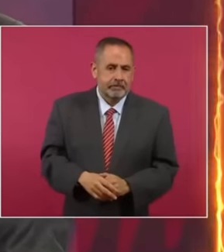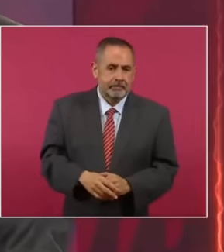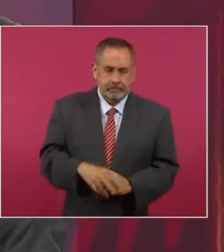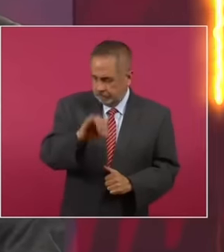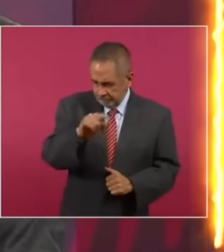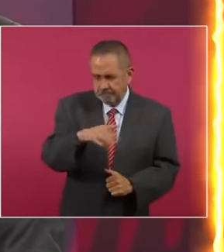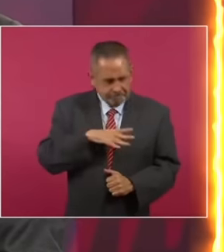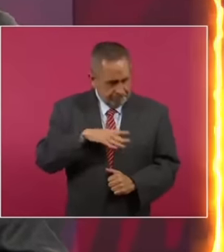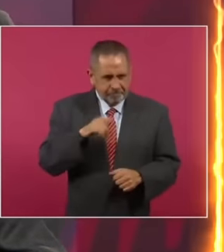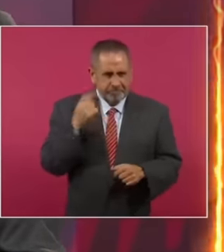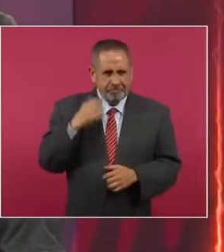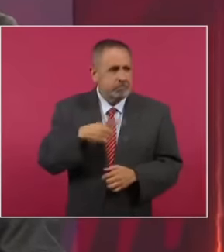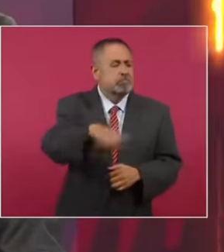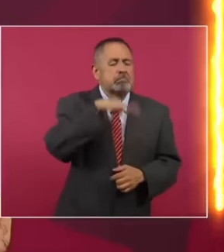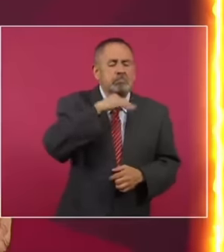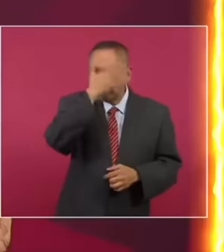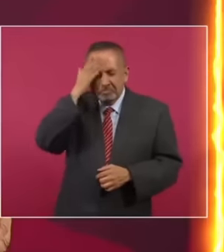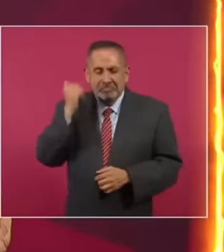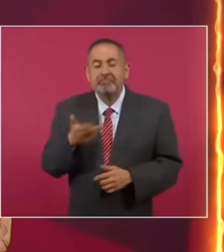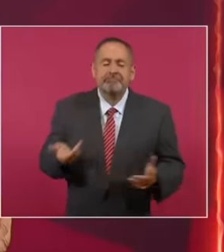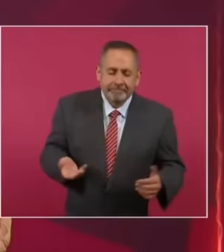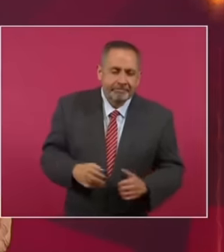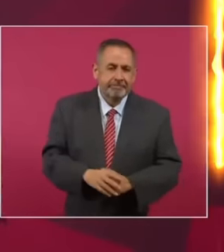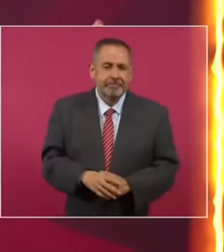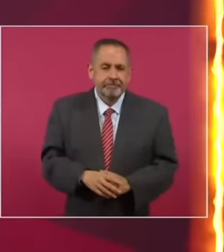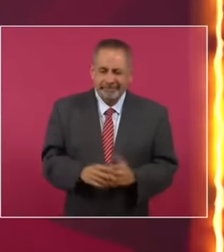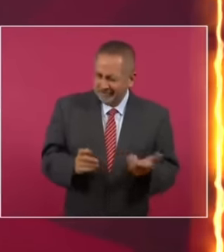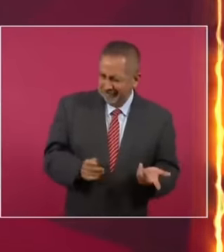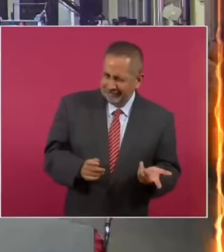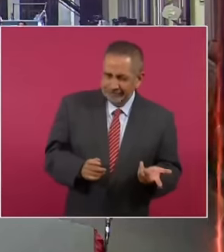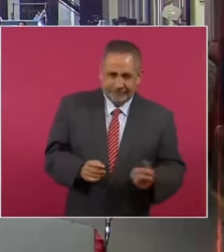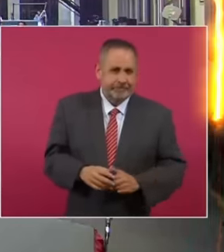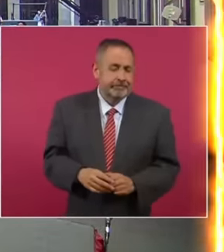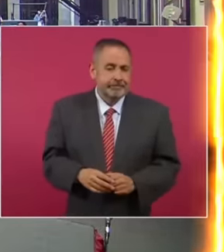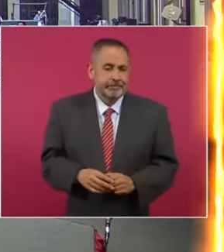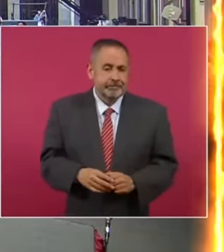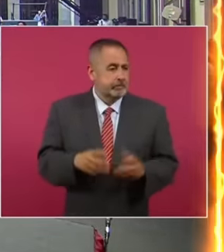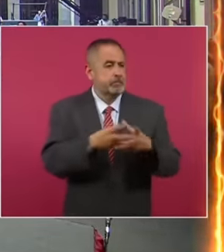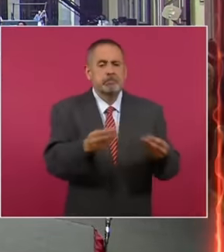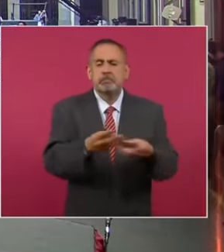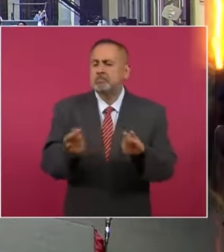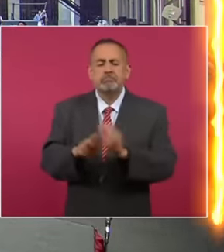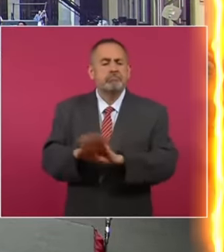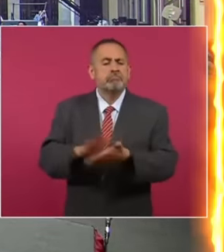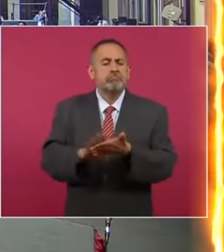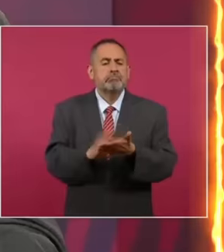Sí, y ni se enteraron ustedes. O sea, y ya se resolvió.